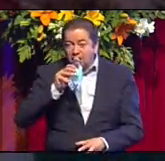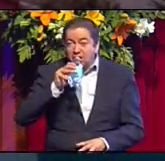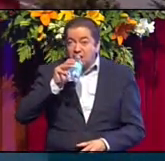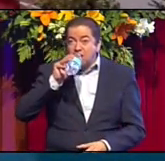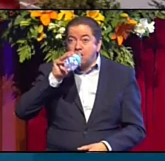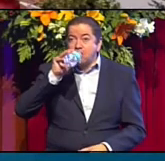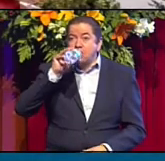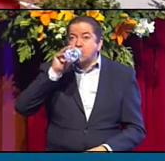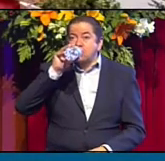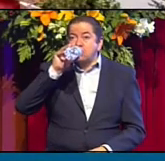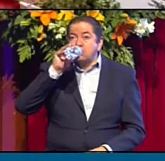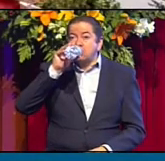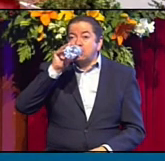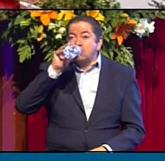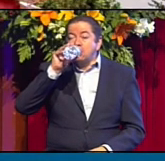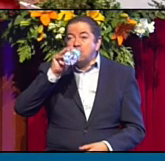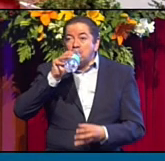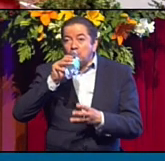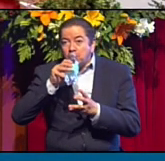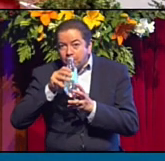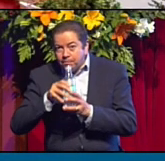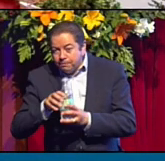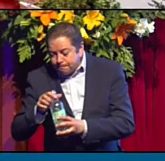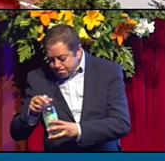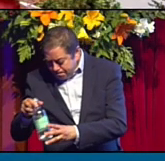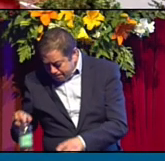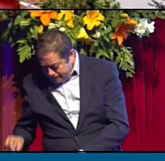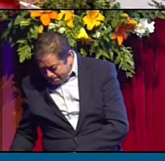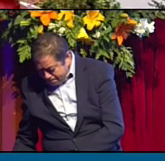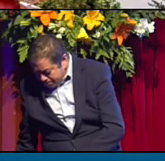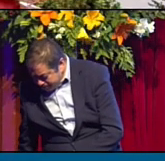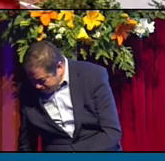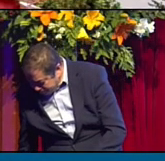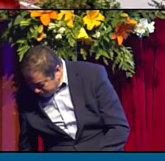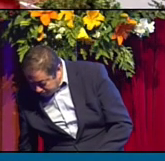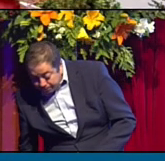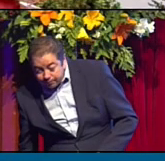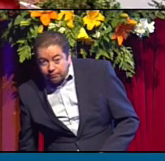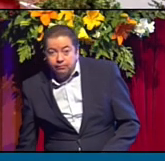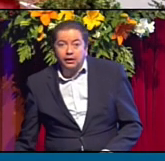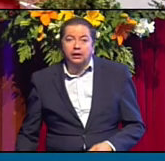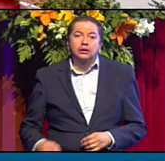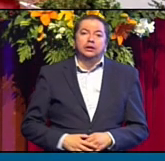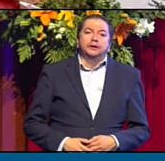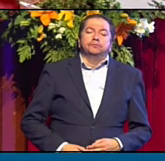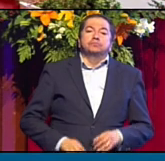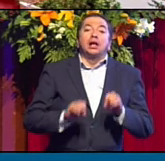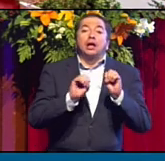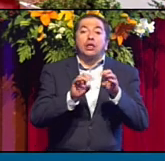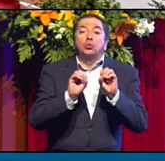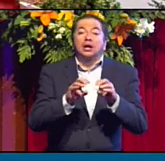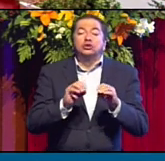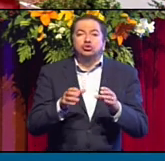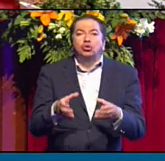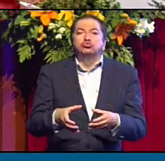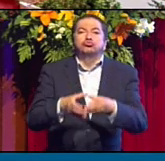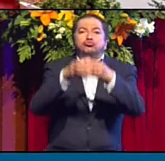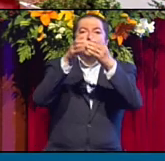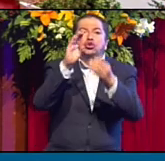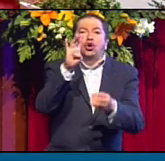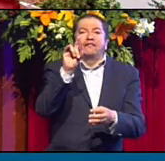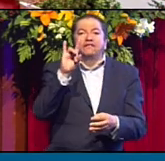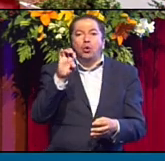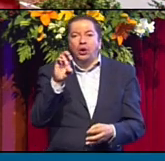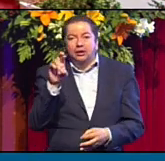Ustedes me creen que me queda menos, ¿no? Hemos avanzado. Restauración del conjunto Torre Bauer, casi 400 millones de